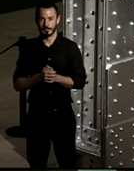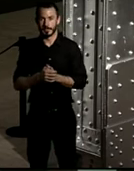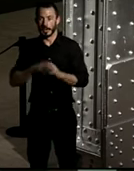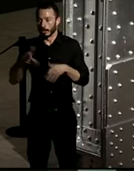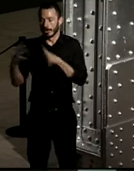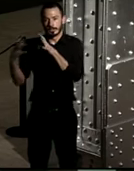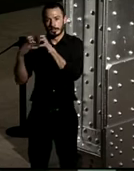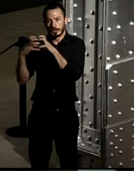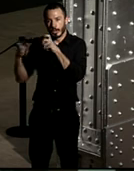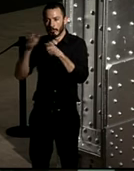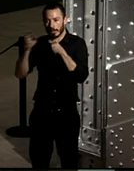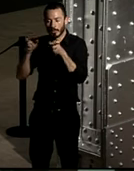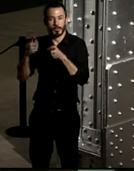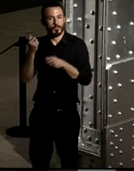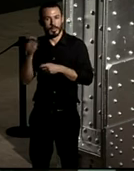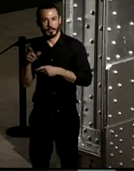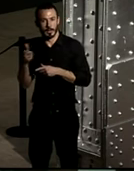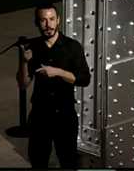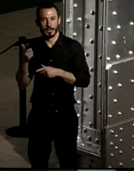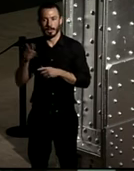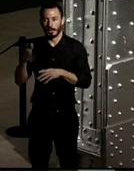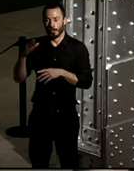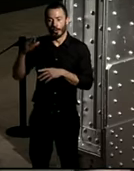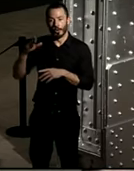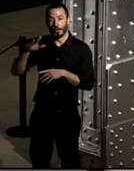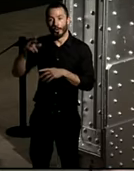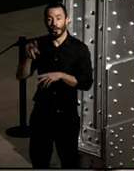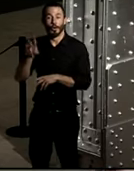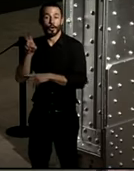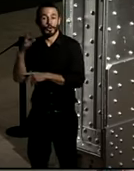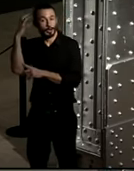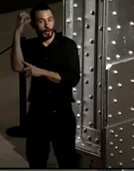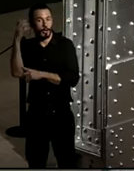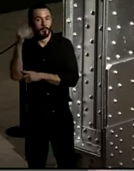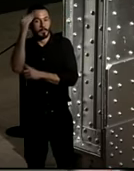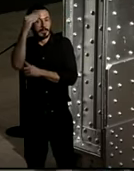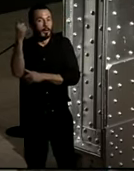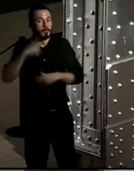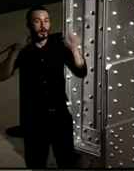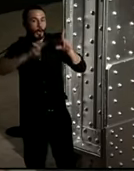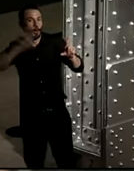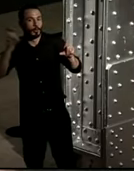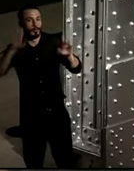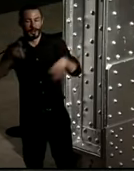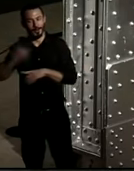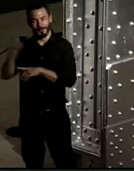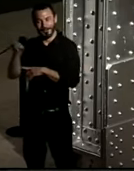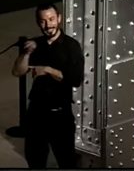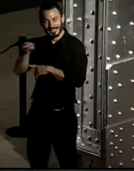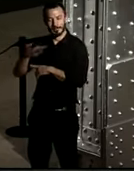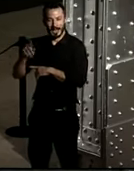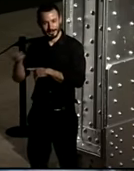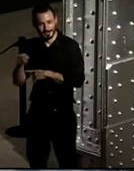otro José se cree que hace el otro personaje hasta que ya le dice Enrique que no, que es el otro. Menos mal que se lo advertiste. Si no tienes dos resines en el